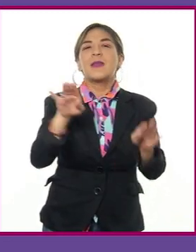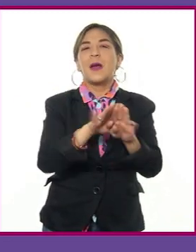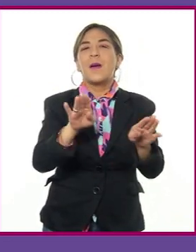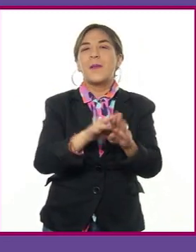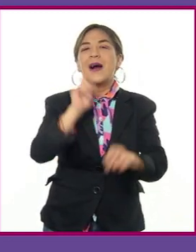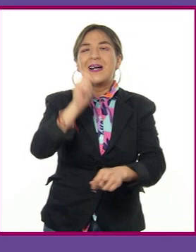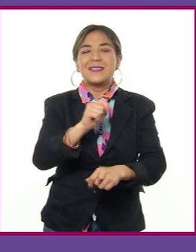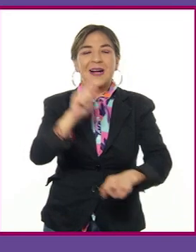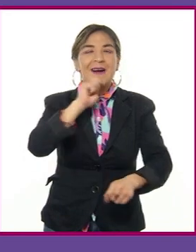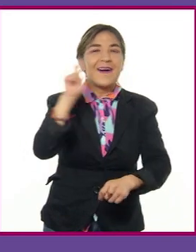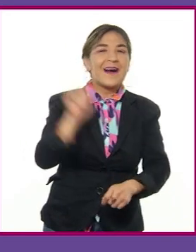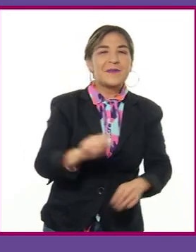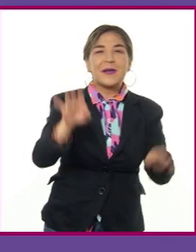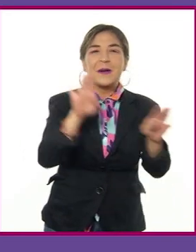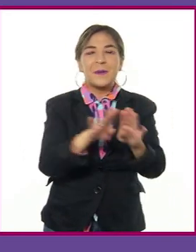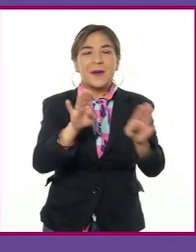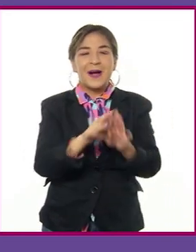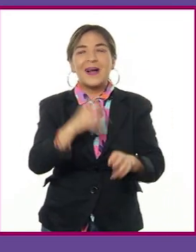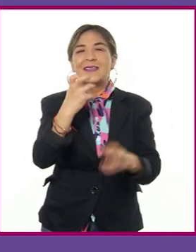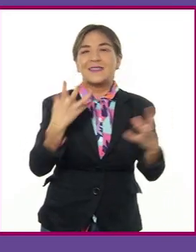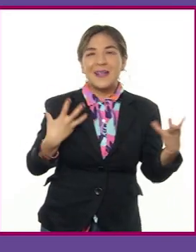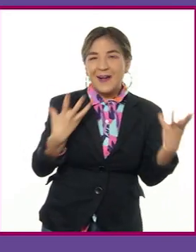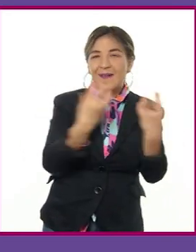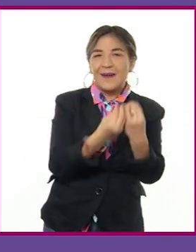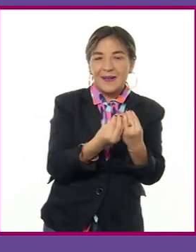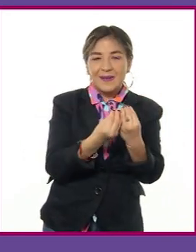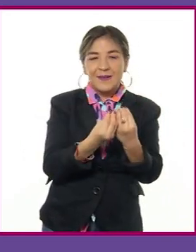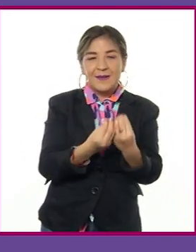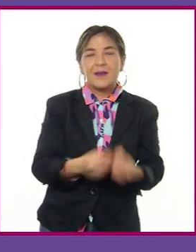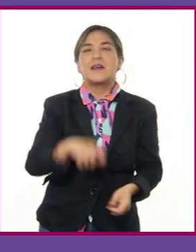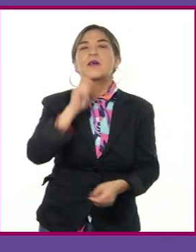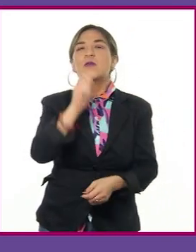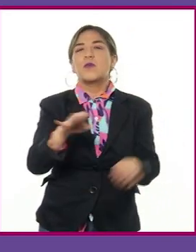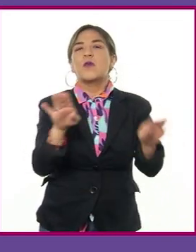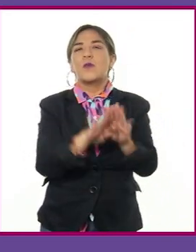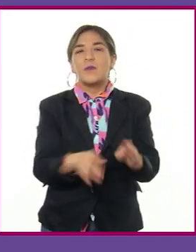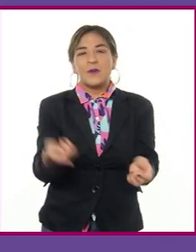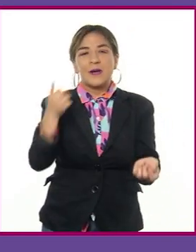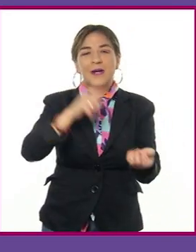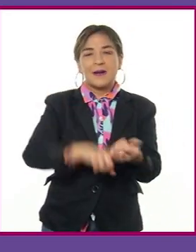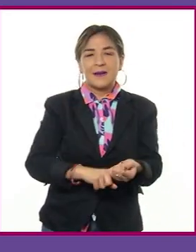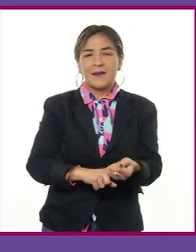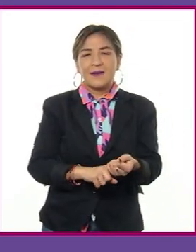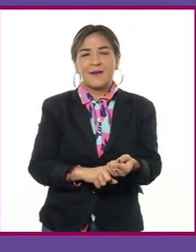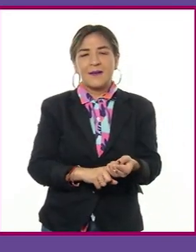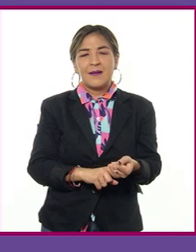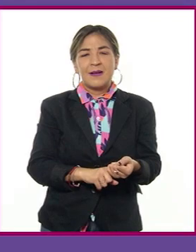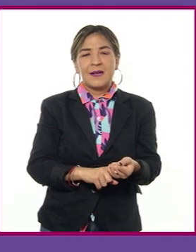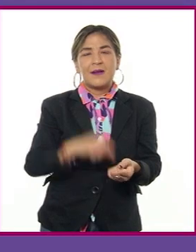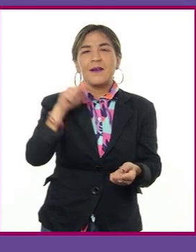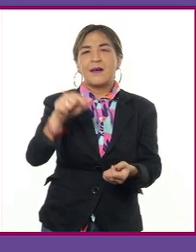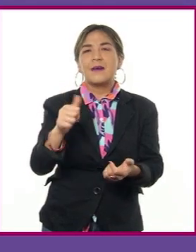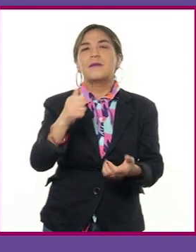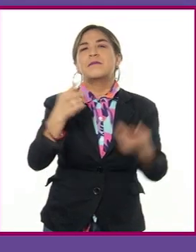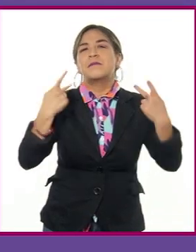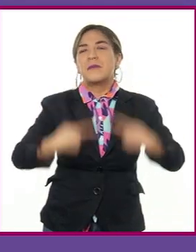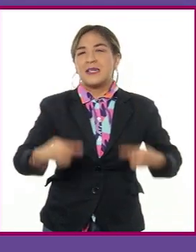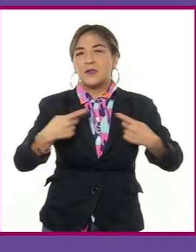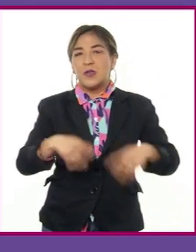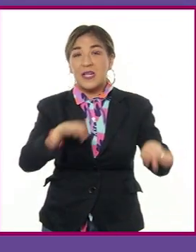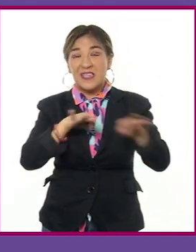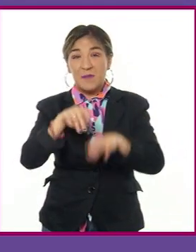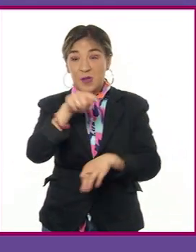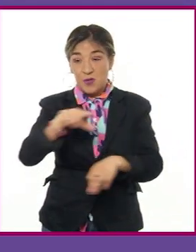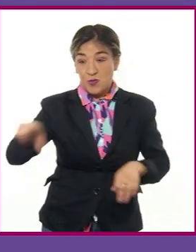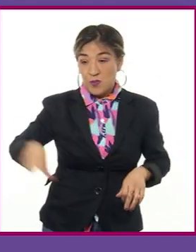compadrazgo y la amistad, en lugar de ser el ciudadano que al